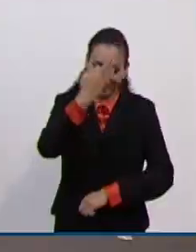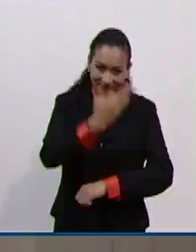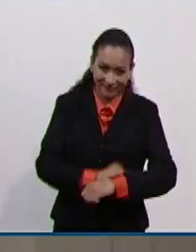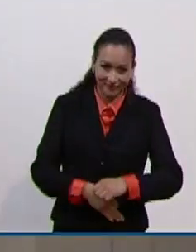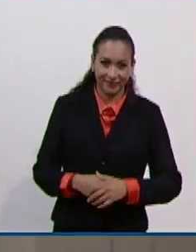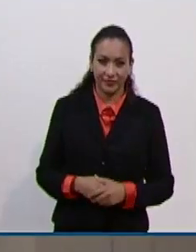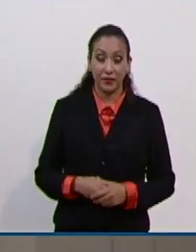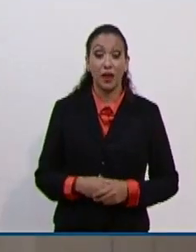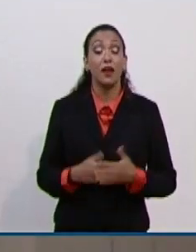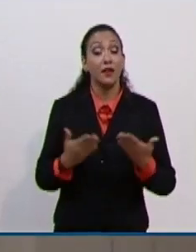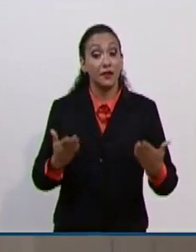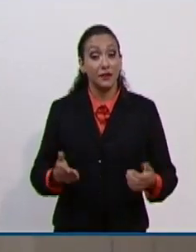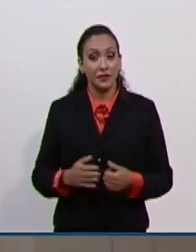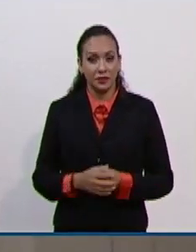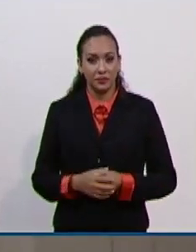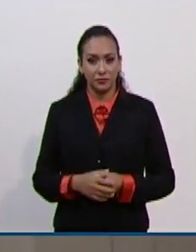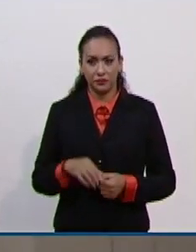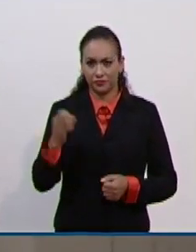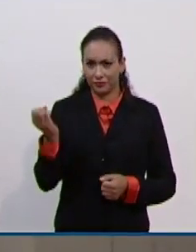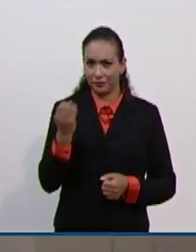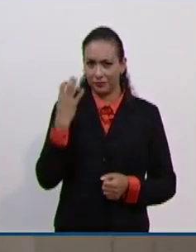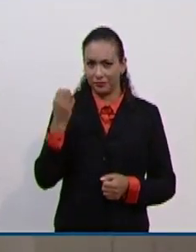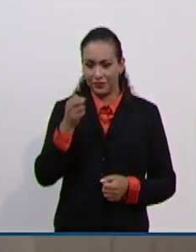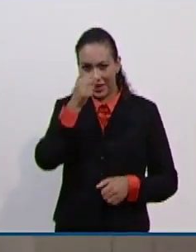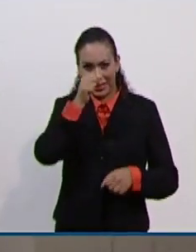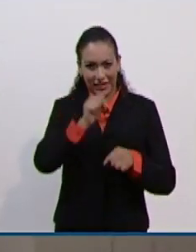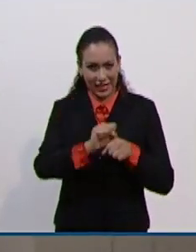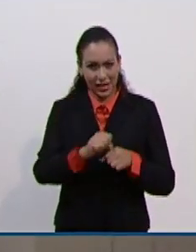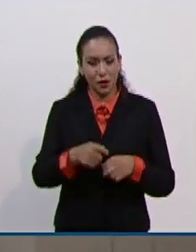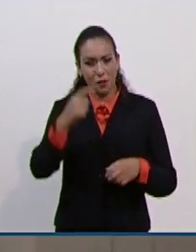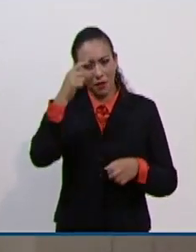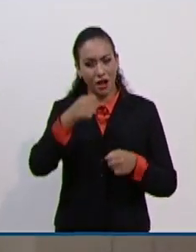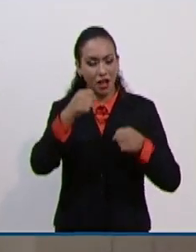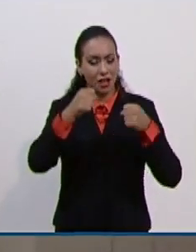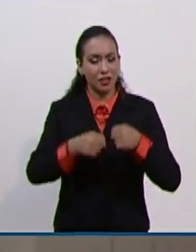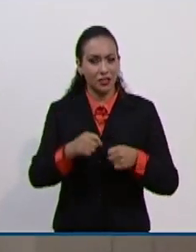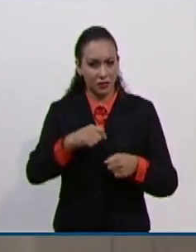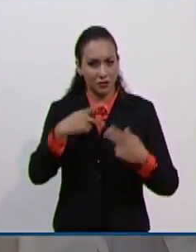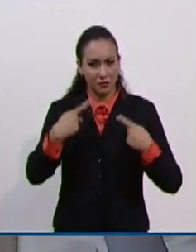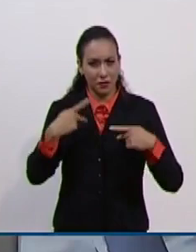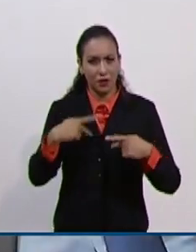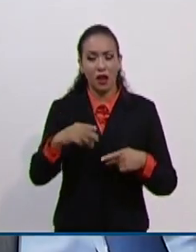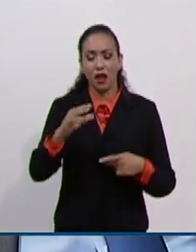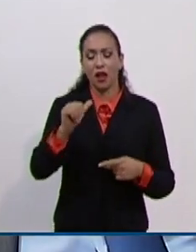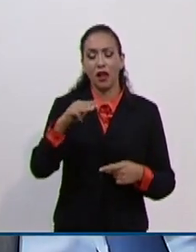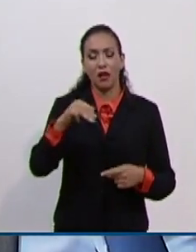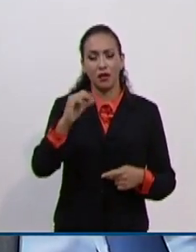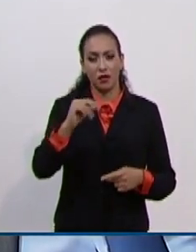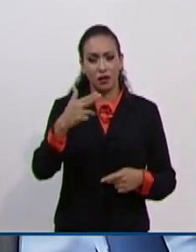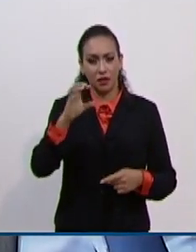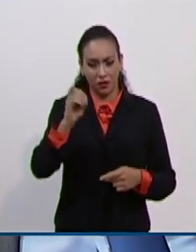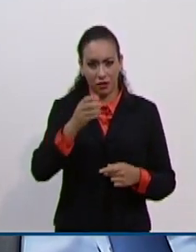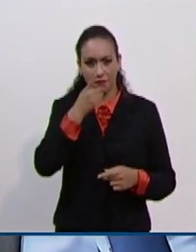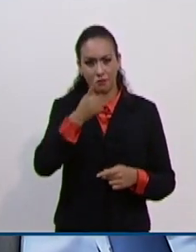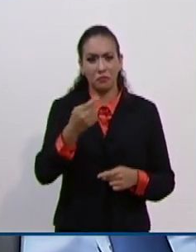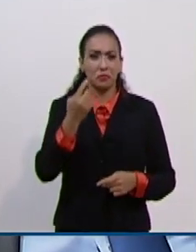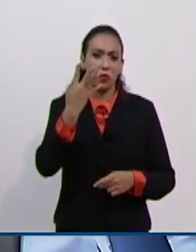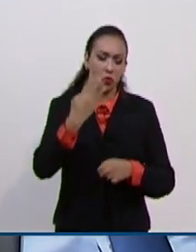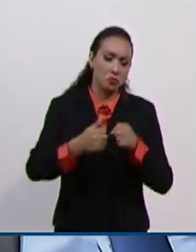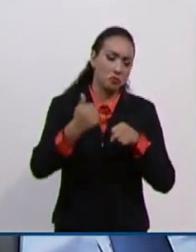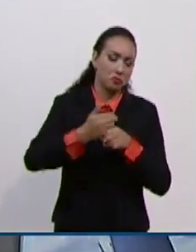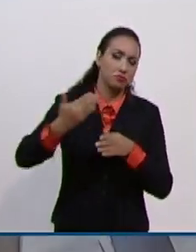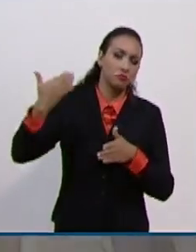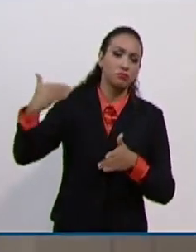todos. Y es que en este evento el secretario de Seguridad Ciudadana, Pablo Vázquez Camacho, informó que en los últimos 4 años